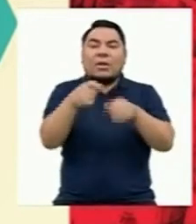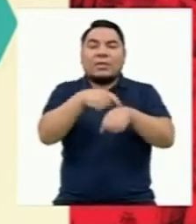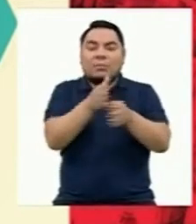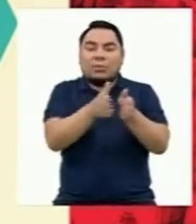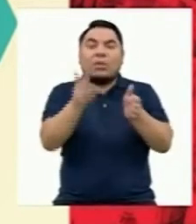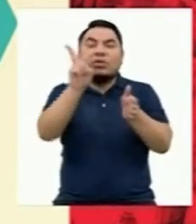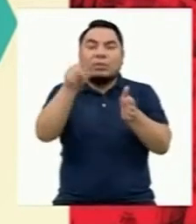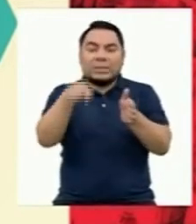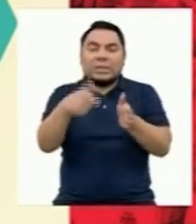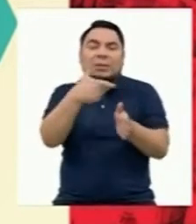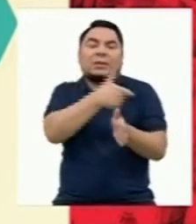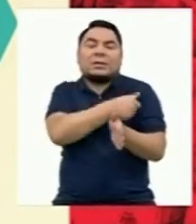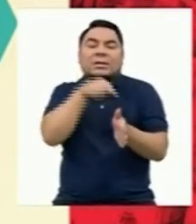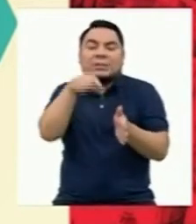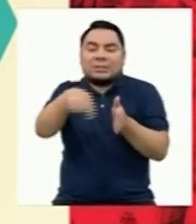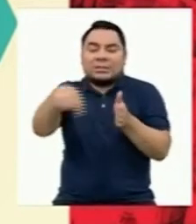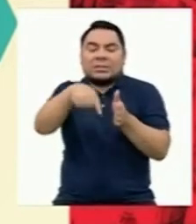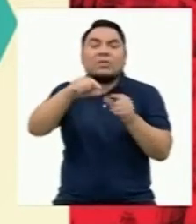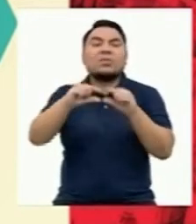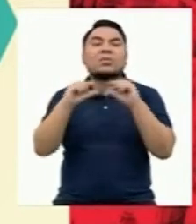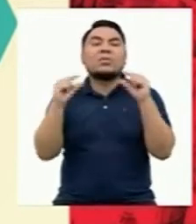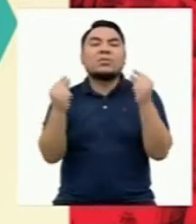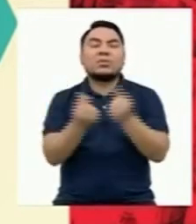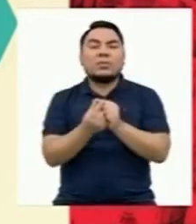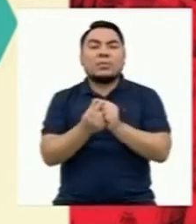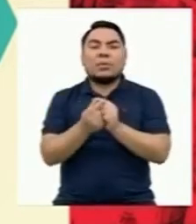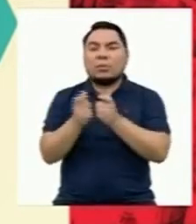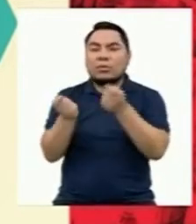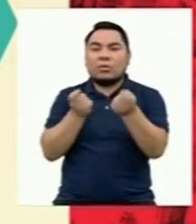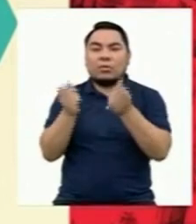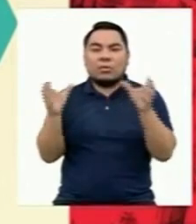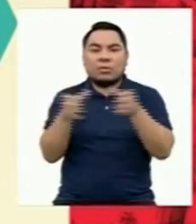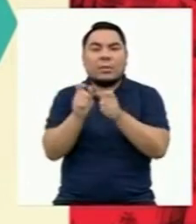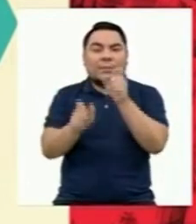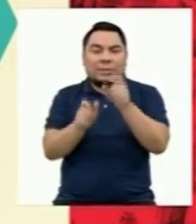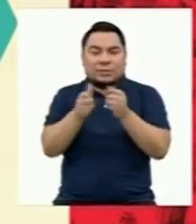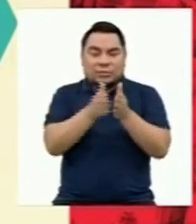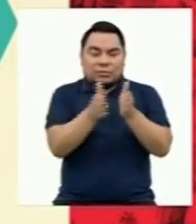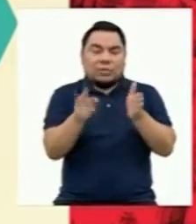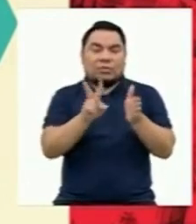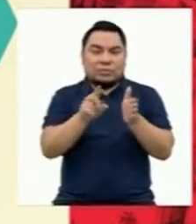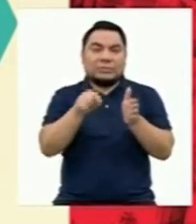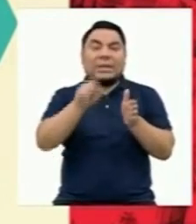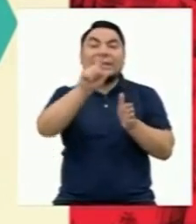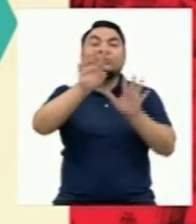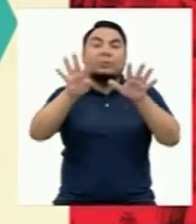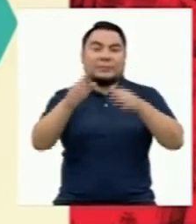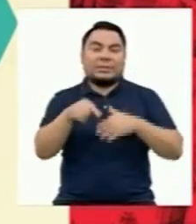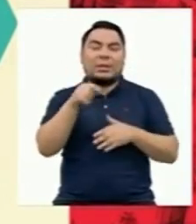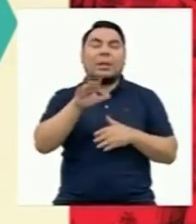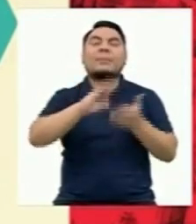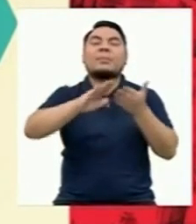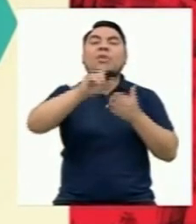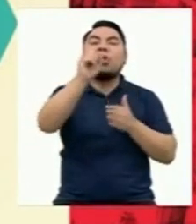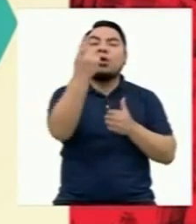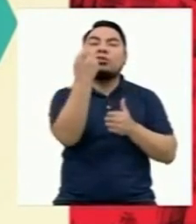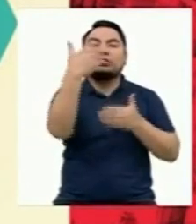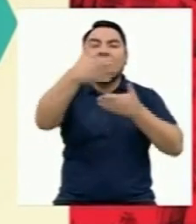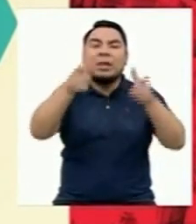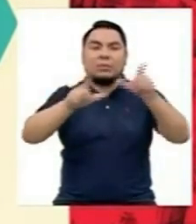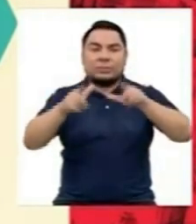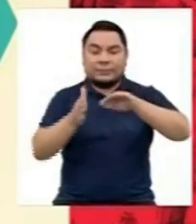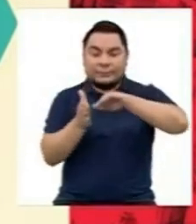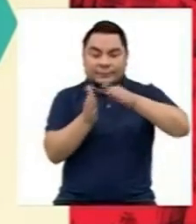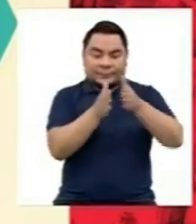conferencia de prensa sobre el tema de las vacunas. Precisamente la comisión de vacuna es la que ya hizo grandes avances sobre el concepto de a qué